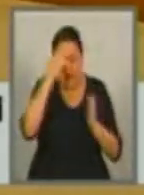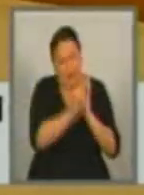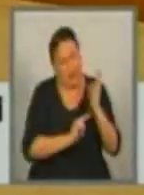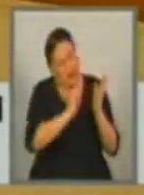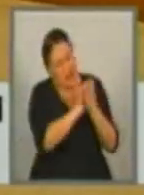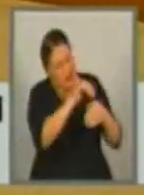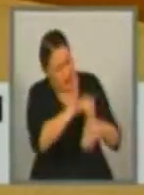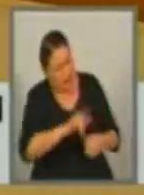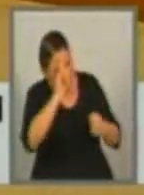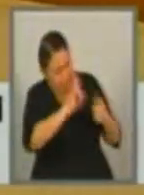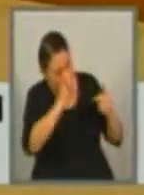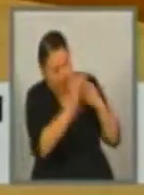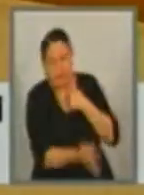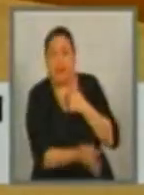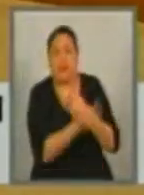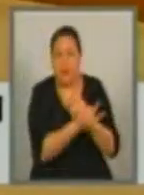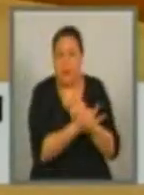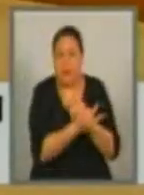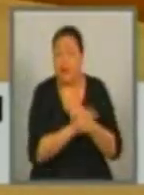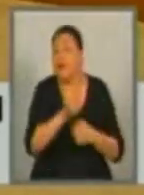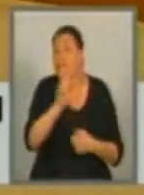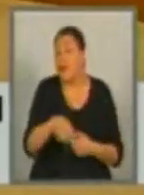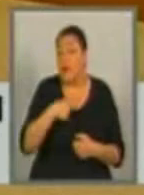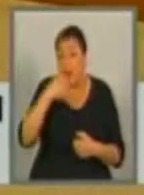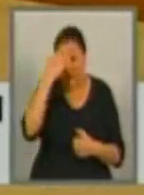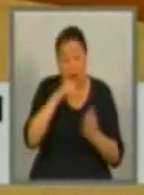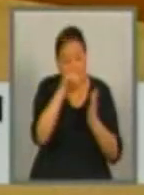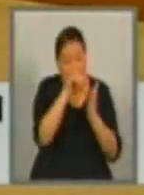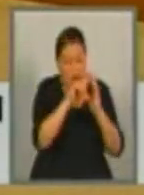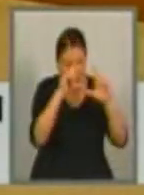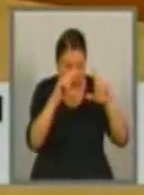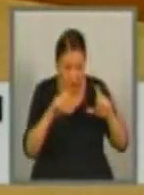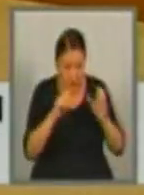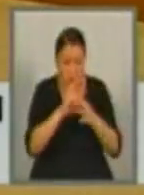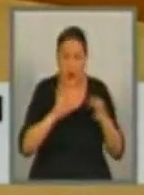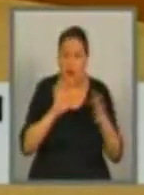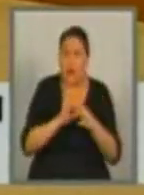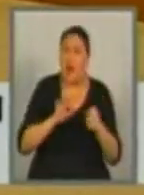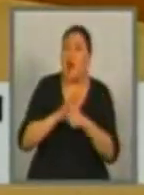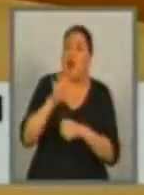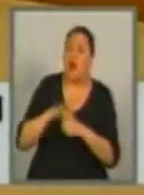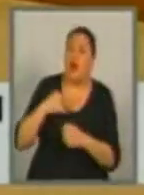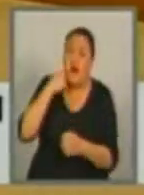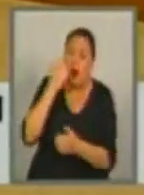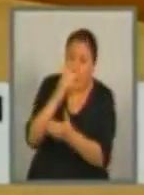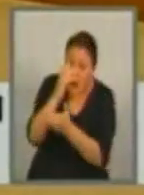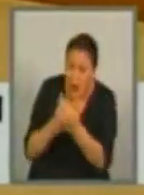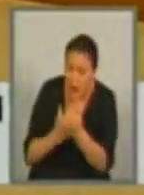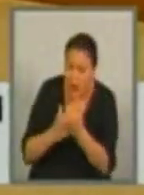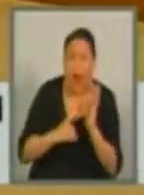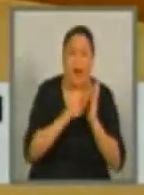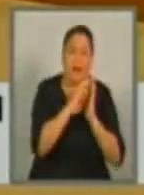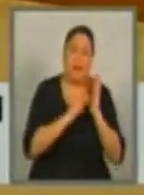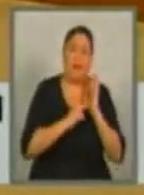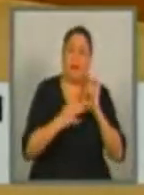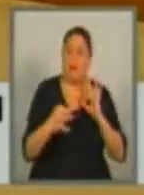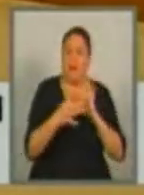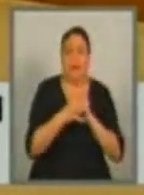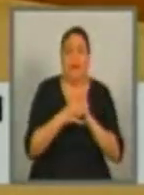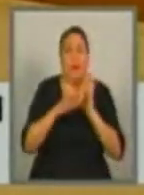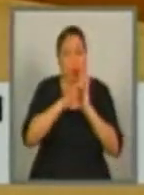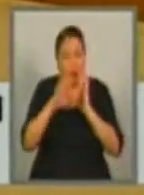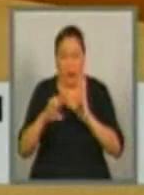ley. Asimismo, establece normas claras para la contratación. Para los entes